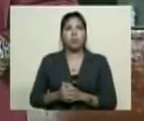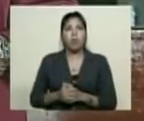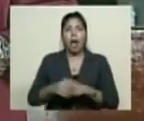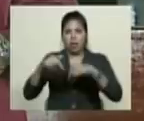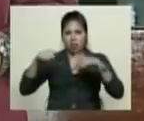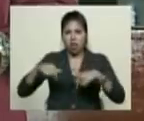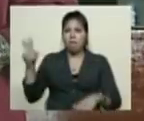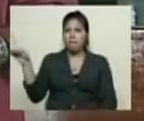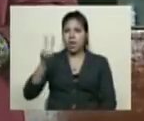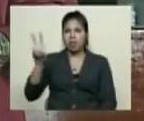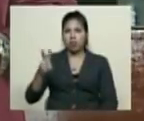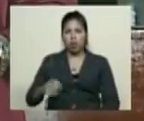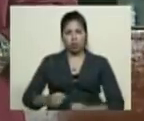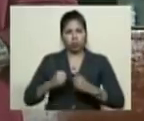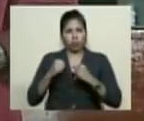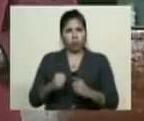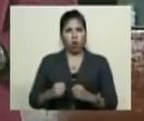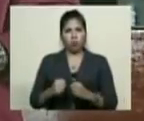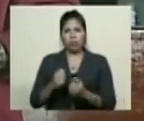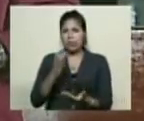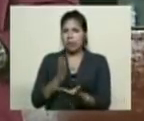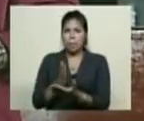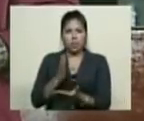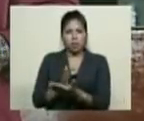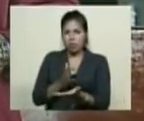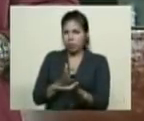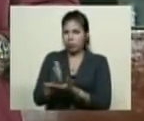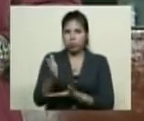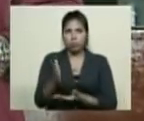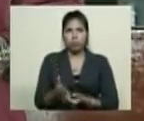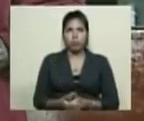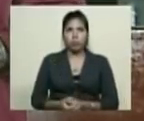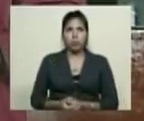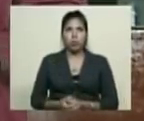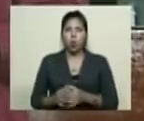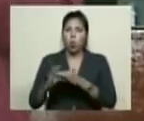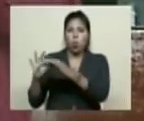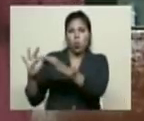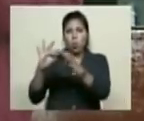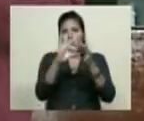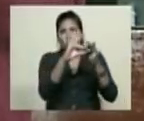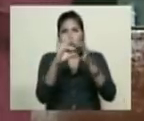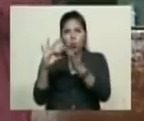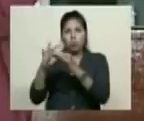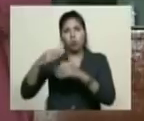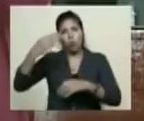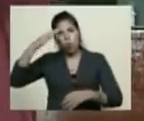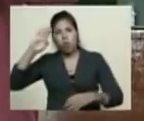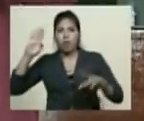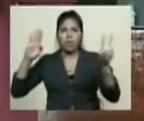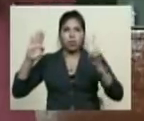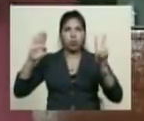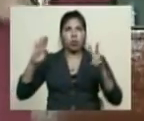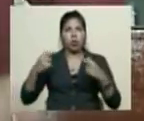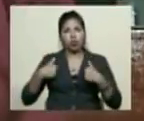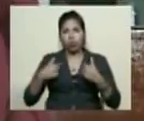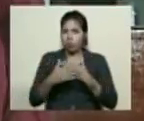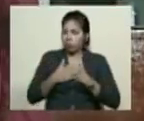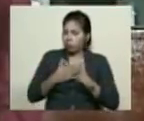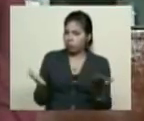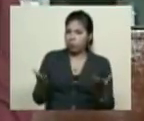Venezuela, firme, consecuente, perseverante, unidos, siempre unidos, Cuba, Venezuela. Estoy a la orden de